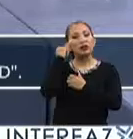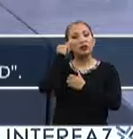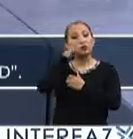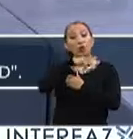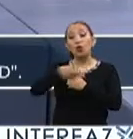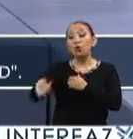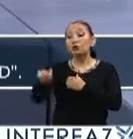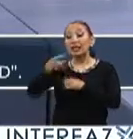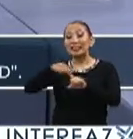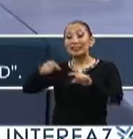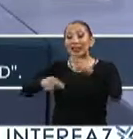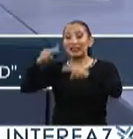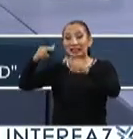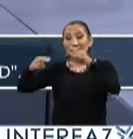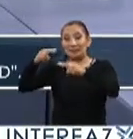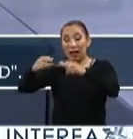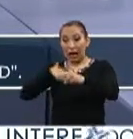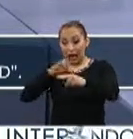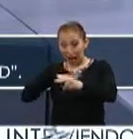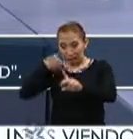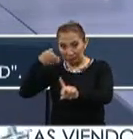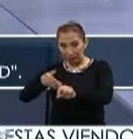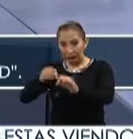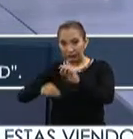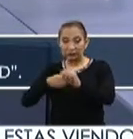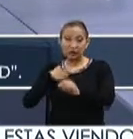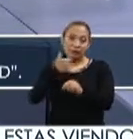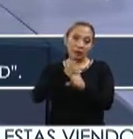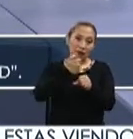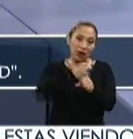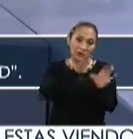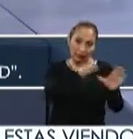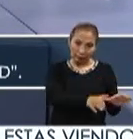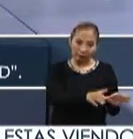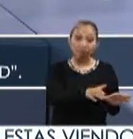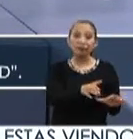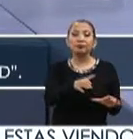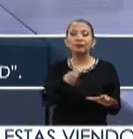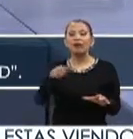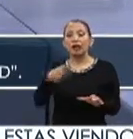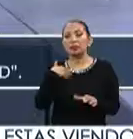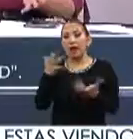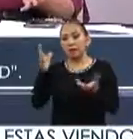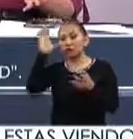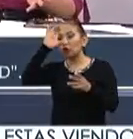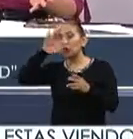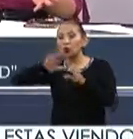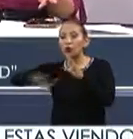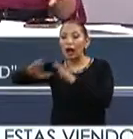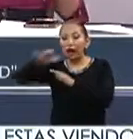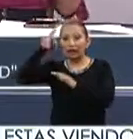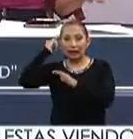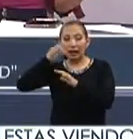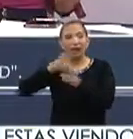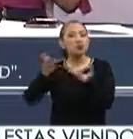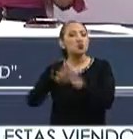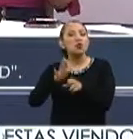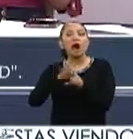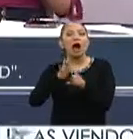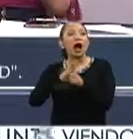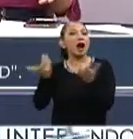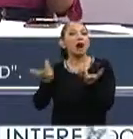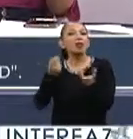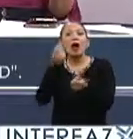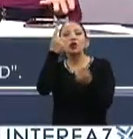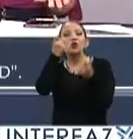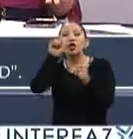niveles educativos, a diferencia de esta otra dirección, que es en la primaria, y además a más culturas, además de las indígenas. ¿Cuáles